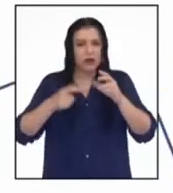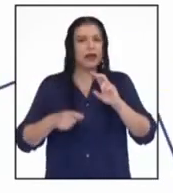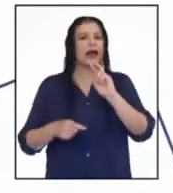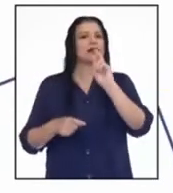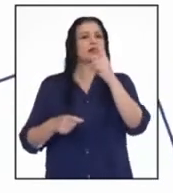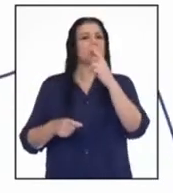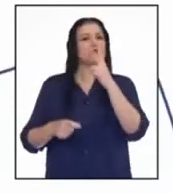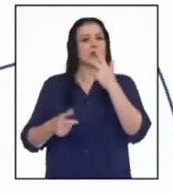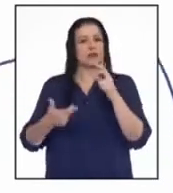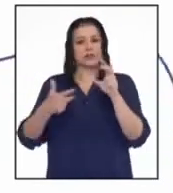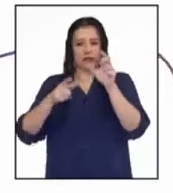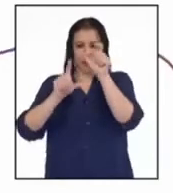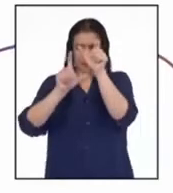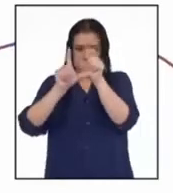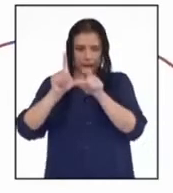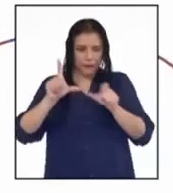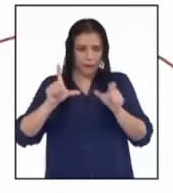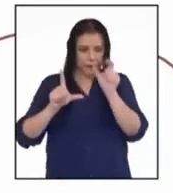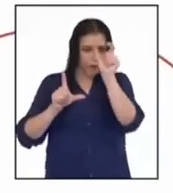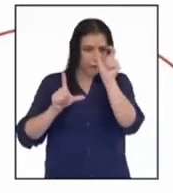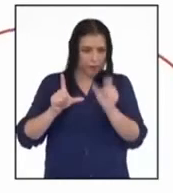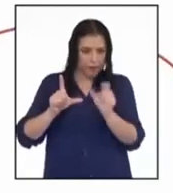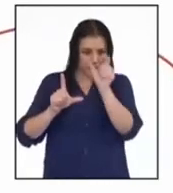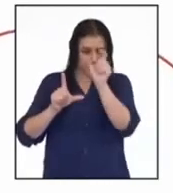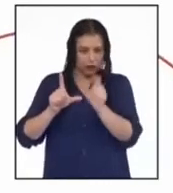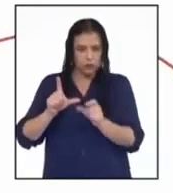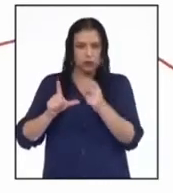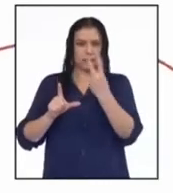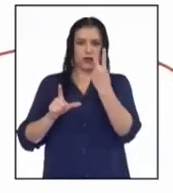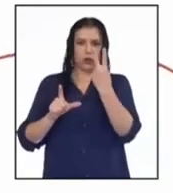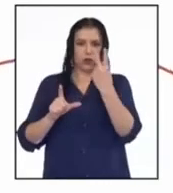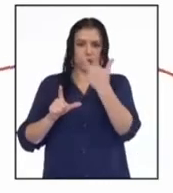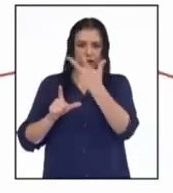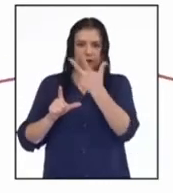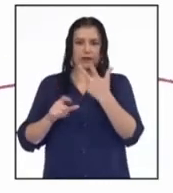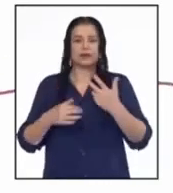y tercera barra.